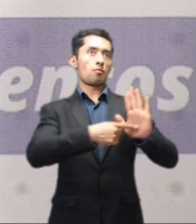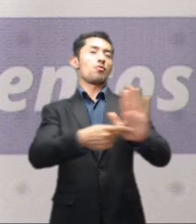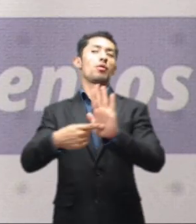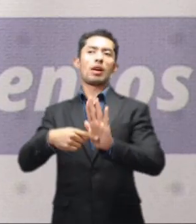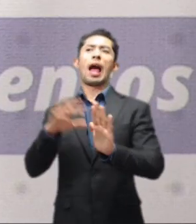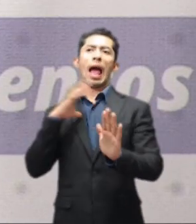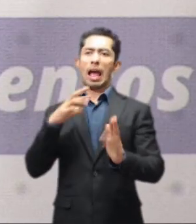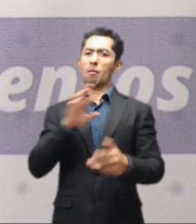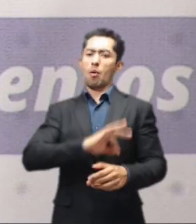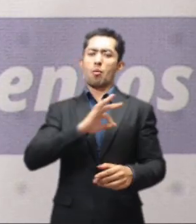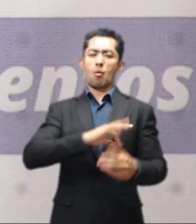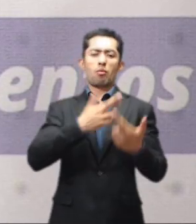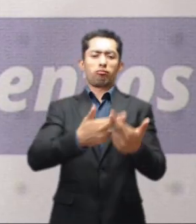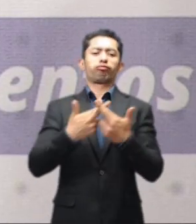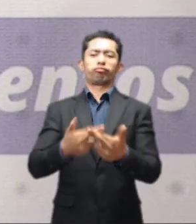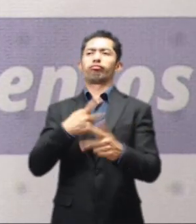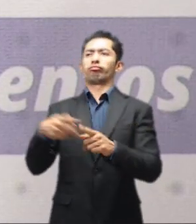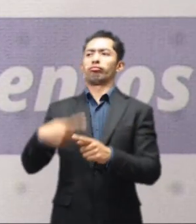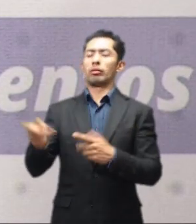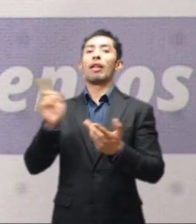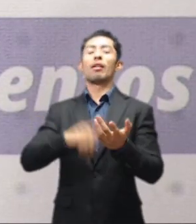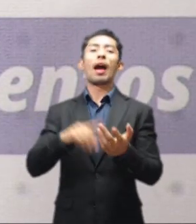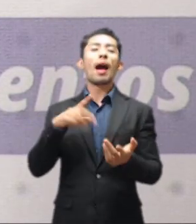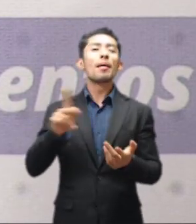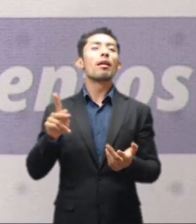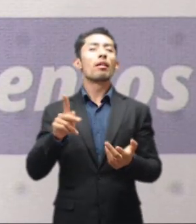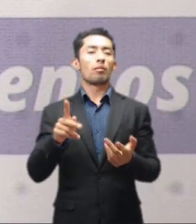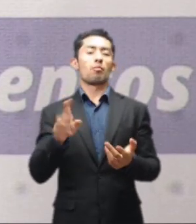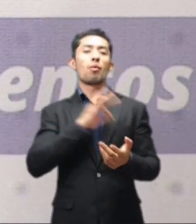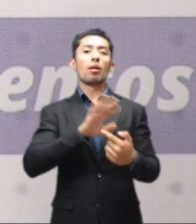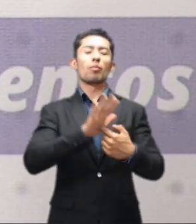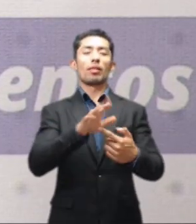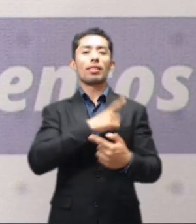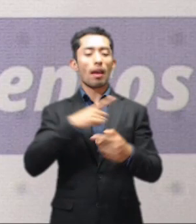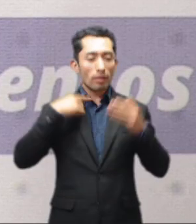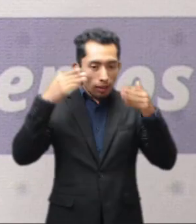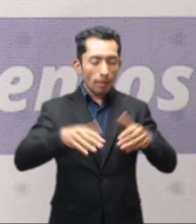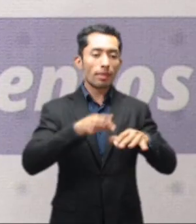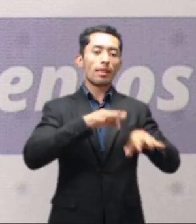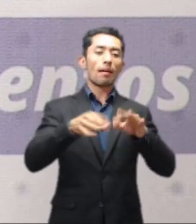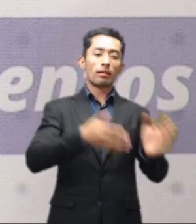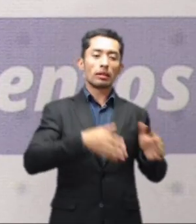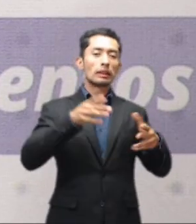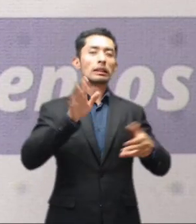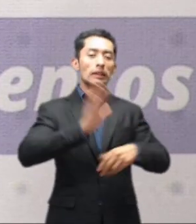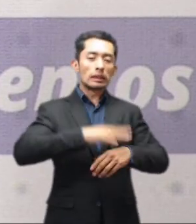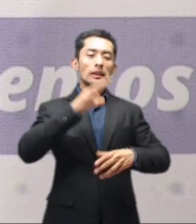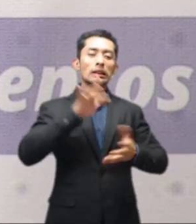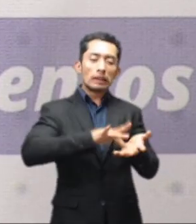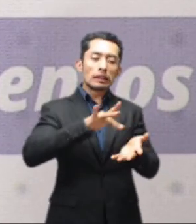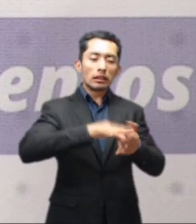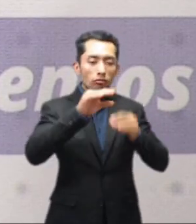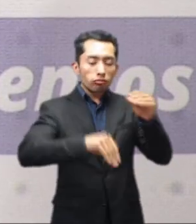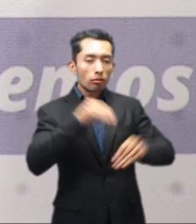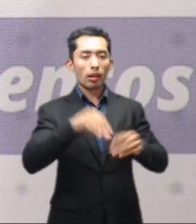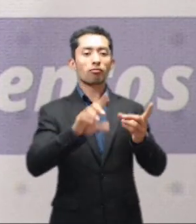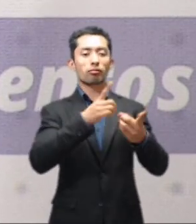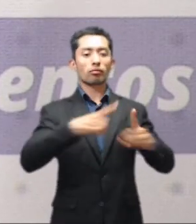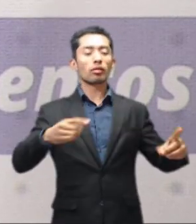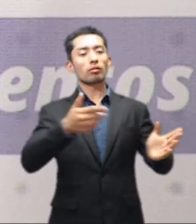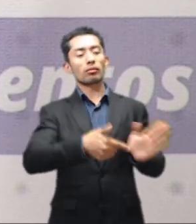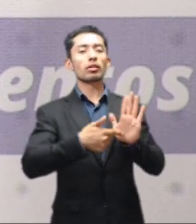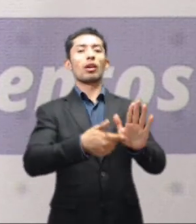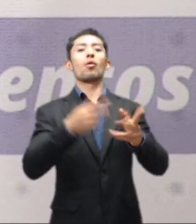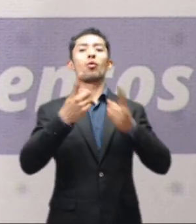epasoyucan tendremos únicamente que dedicarnos darle trabajo darle potencialización desarrollo a la